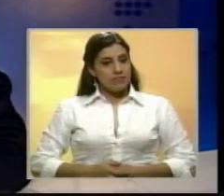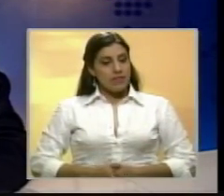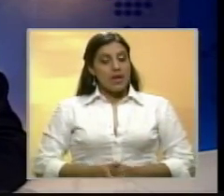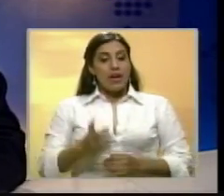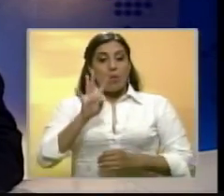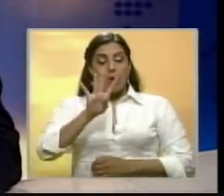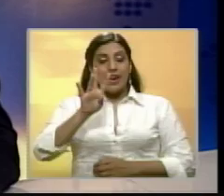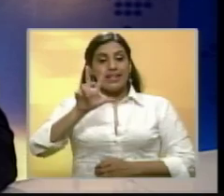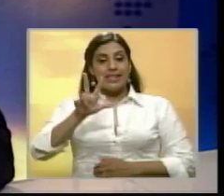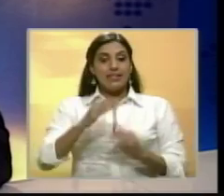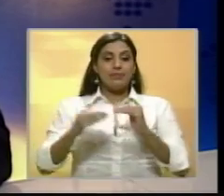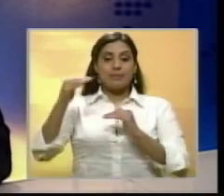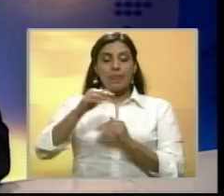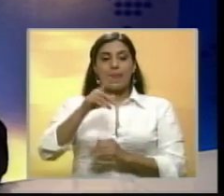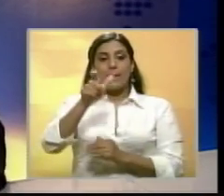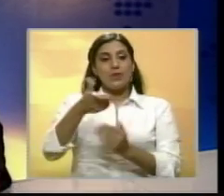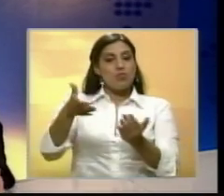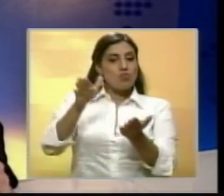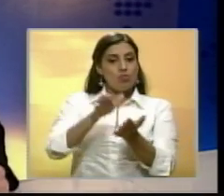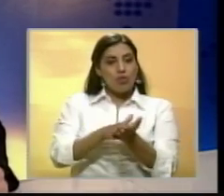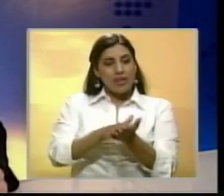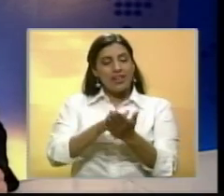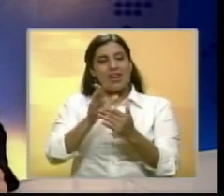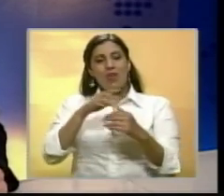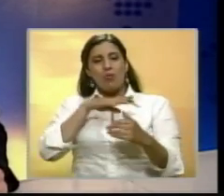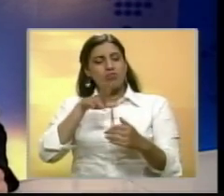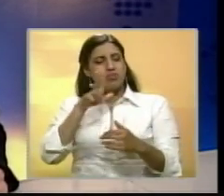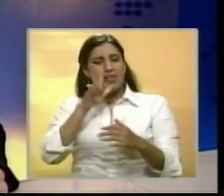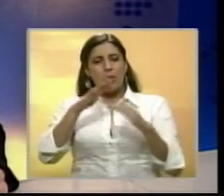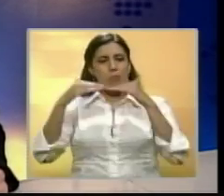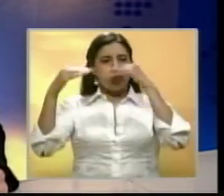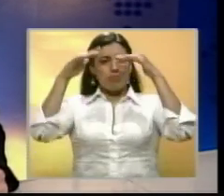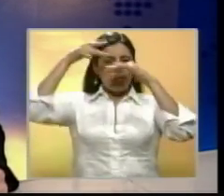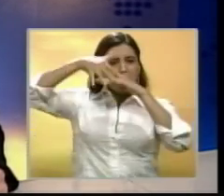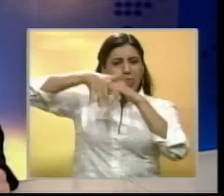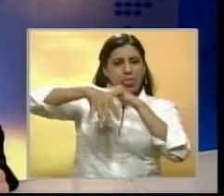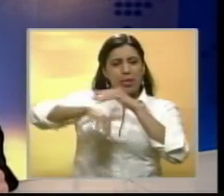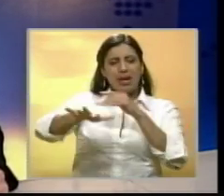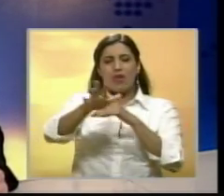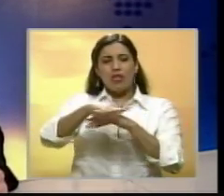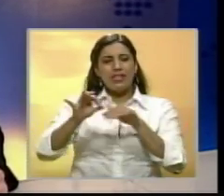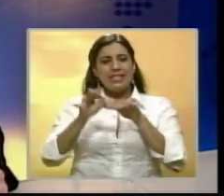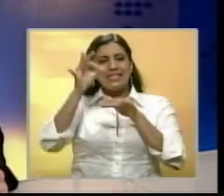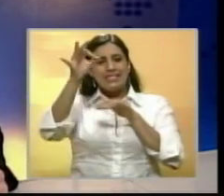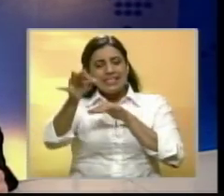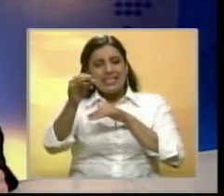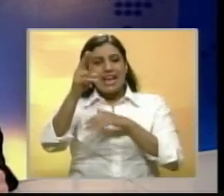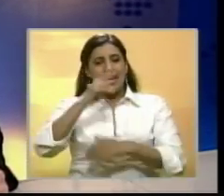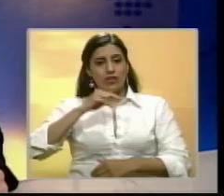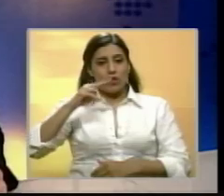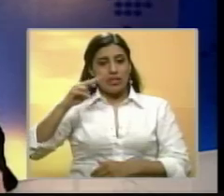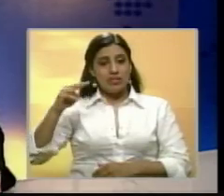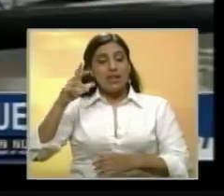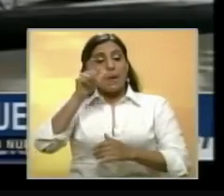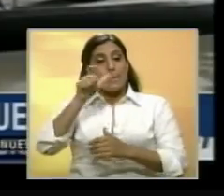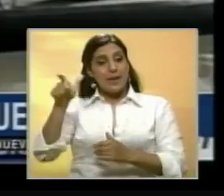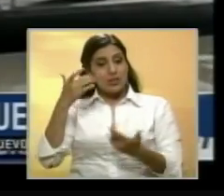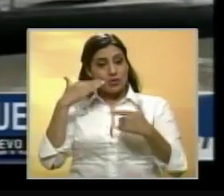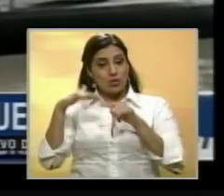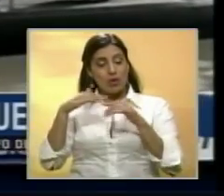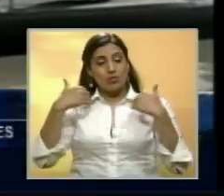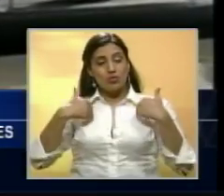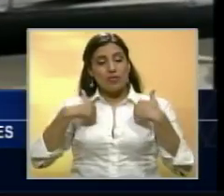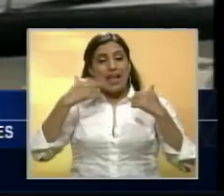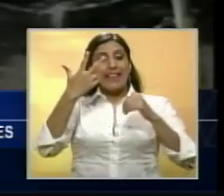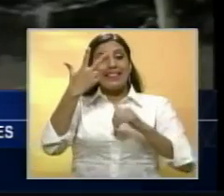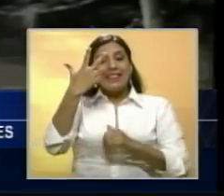A 43 aumentó el número de fallecidos tras las inundaciones y deslaves producidos en la isla de Java, Indonesia. Las lluvias han afectado a